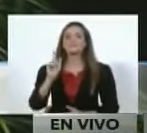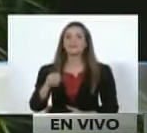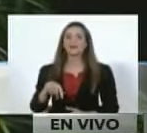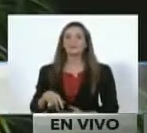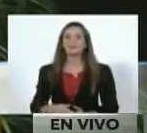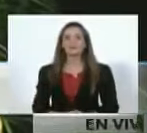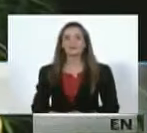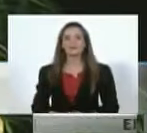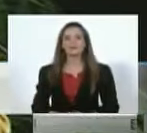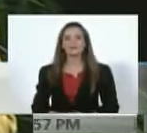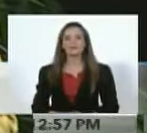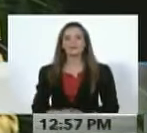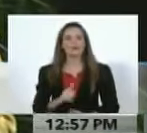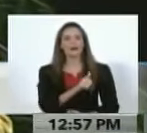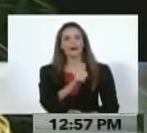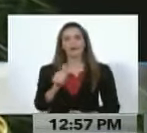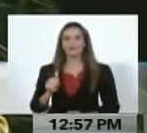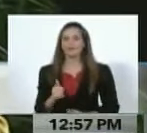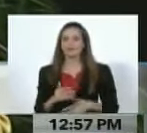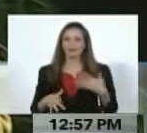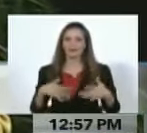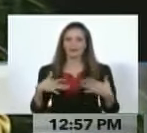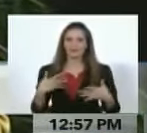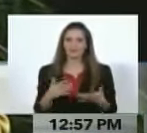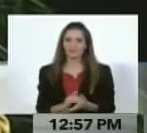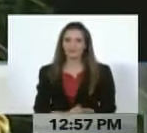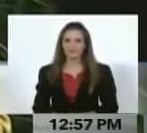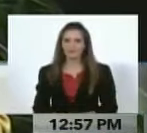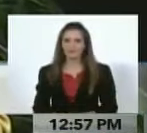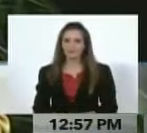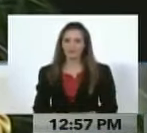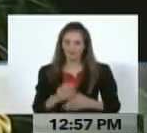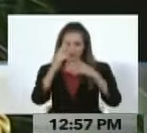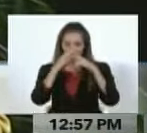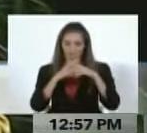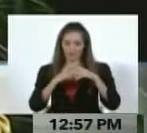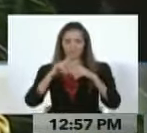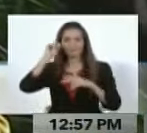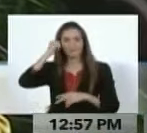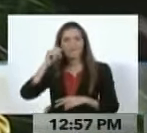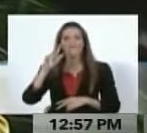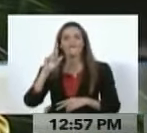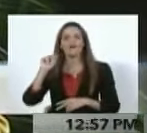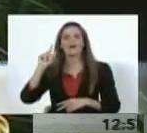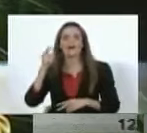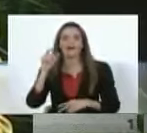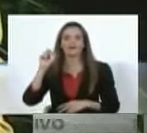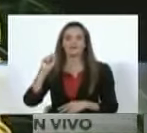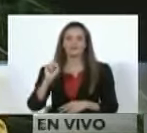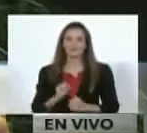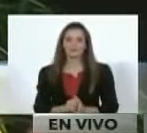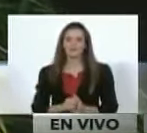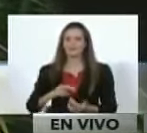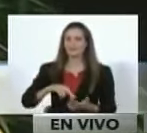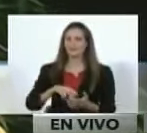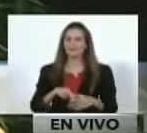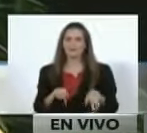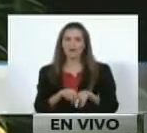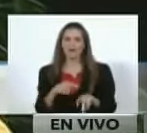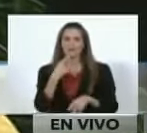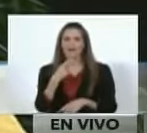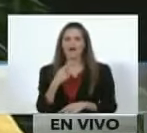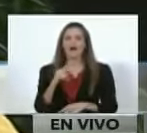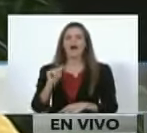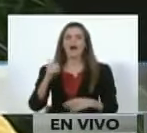presente en cada uno de nuestros actos. Honrar su memoria significa, como decía Alí